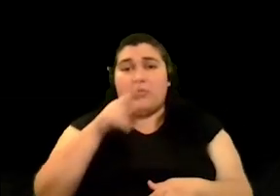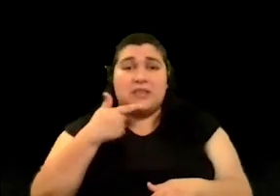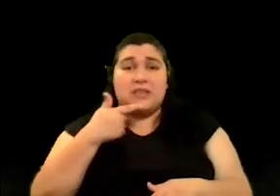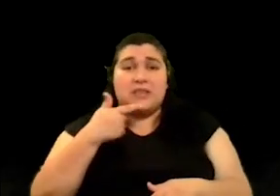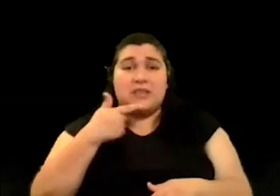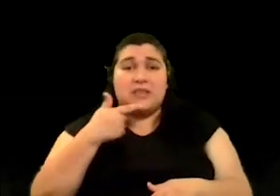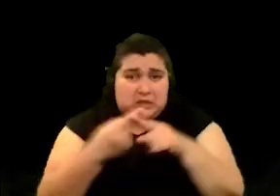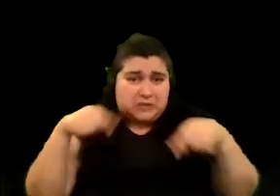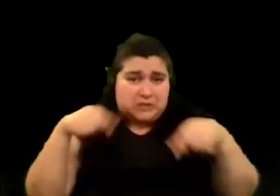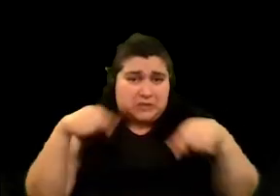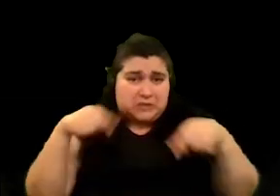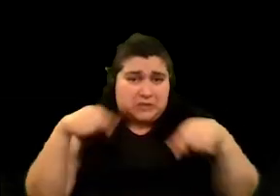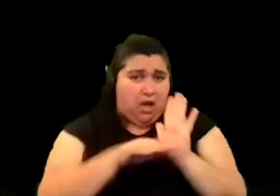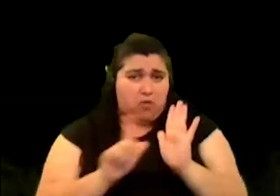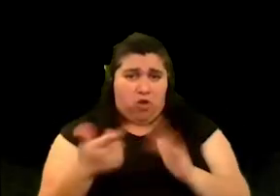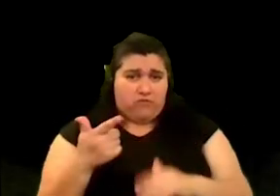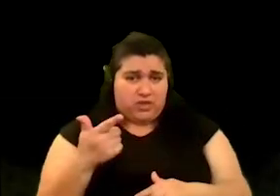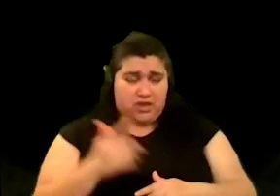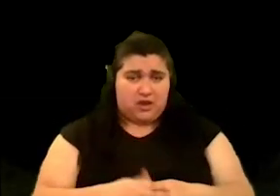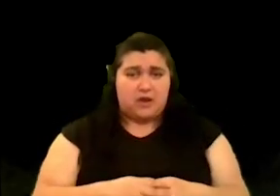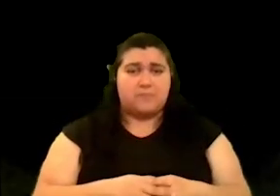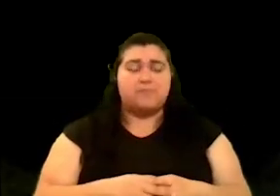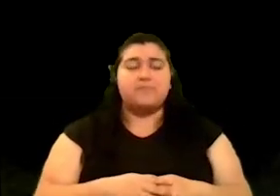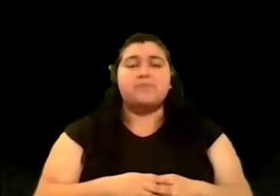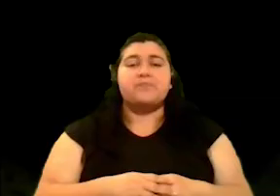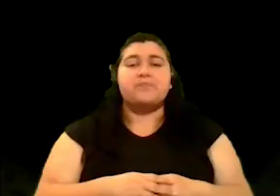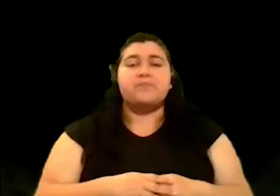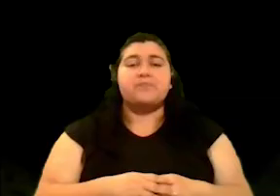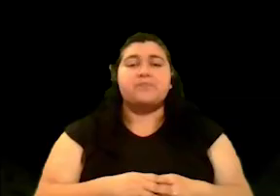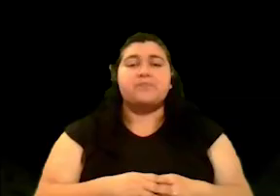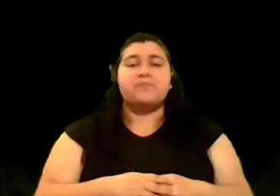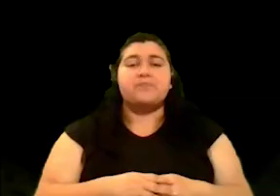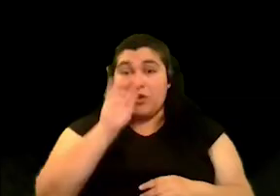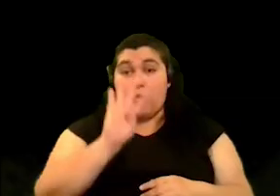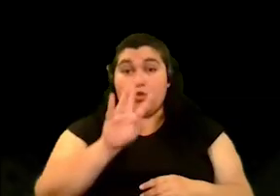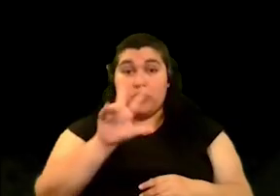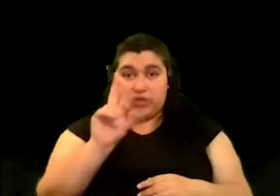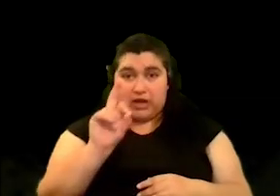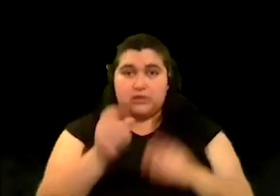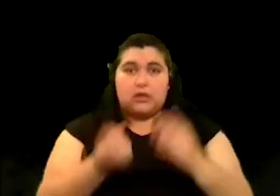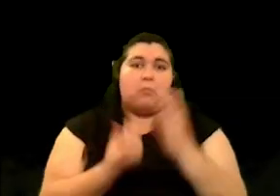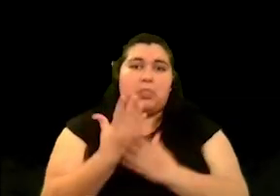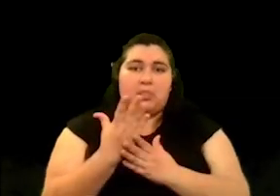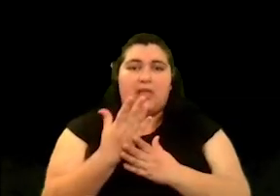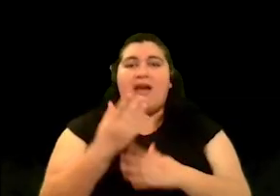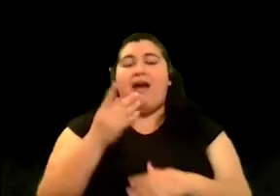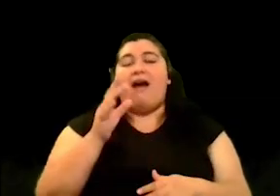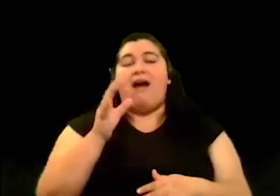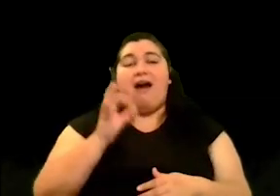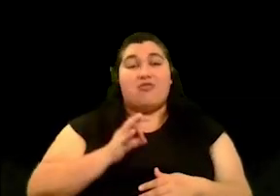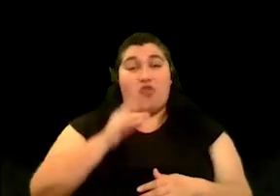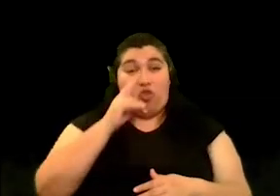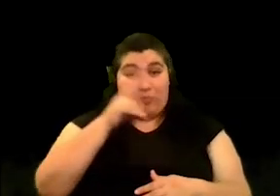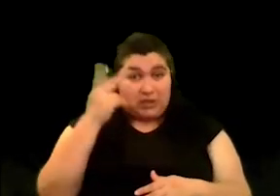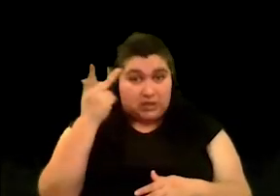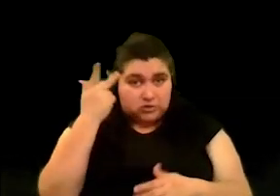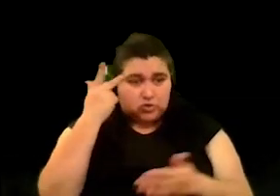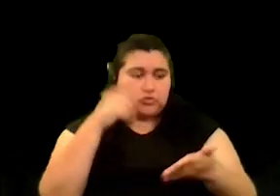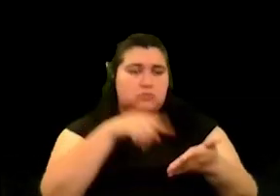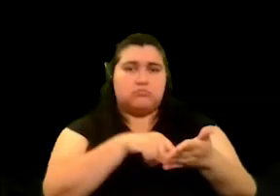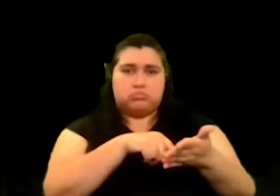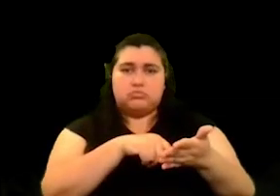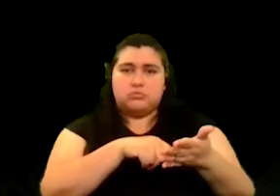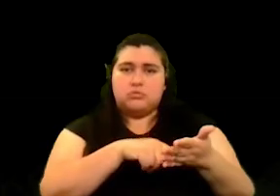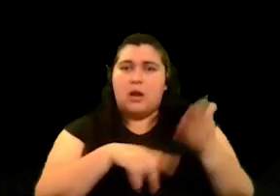nuestro derecho local, que aparece con la 27430 a partir de 1 del 2018. Se abusaba en los